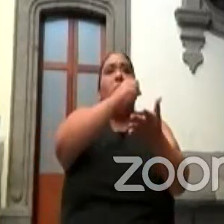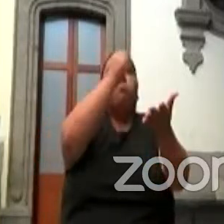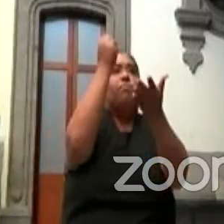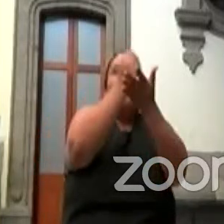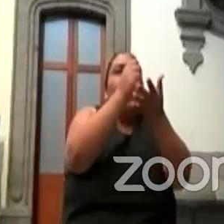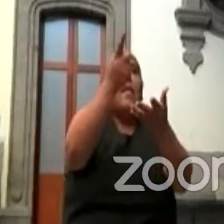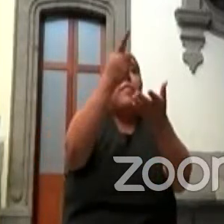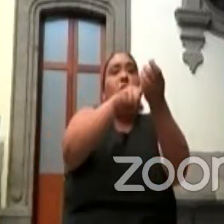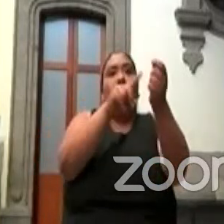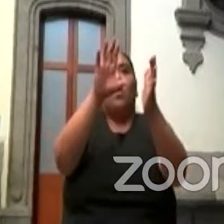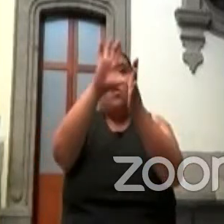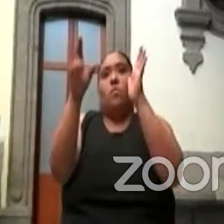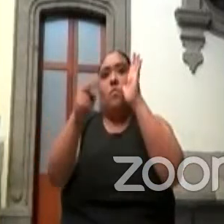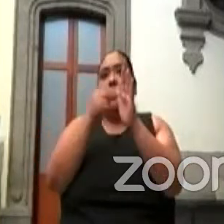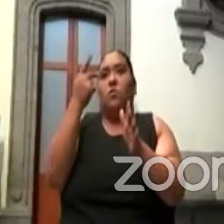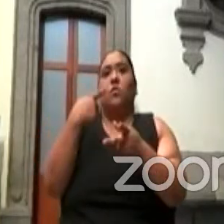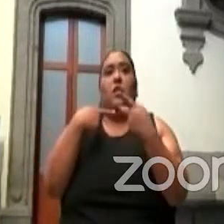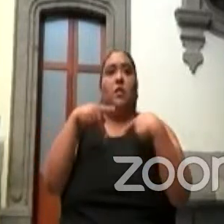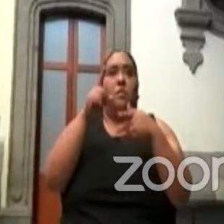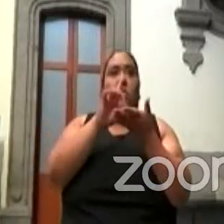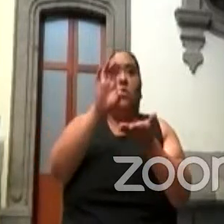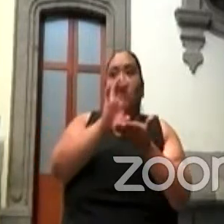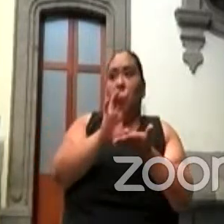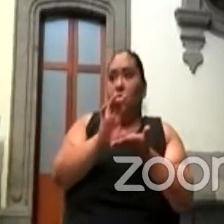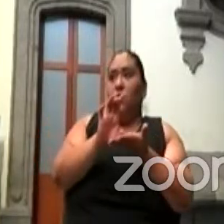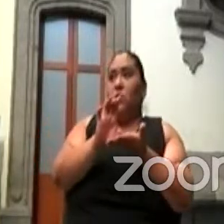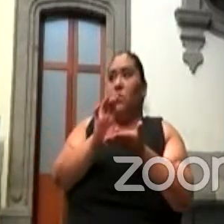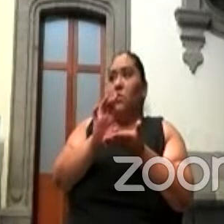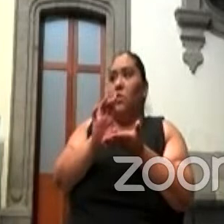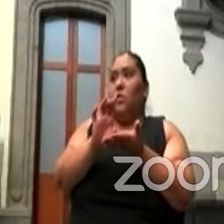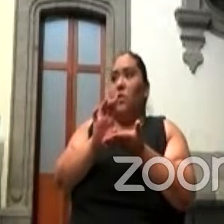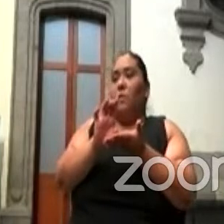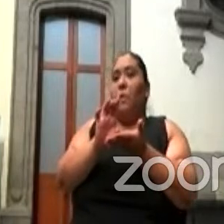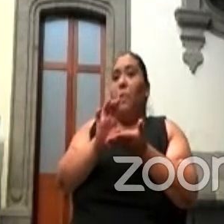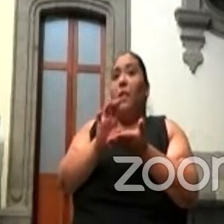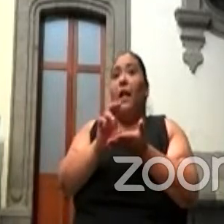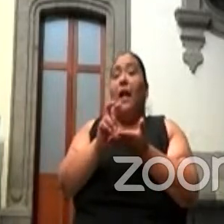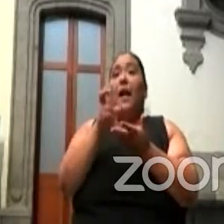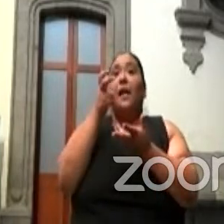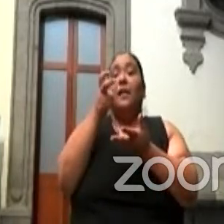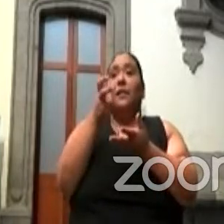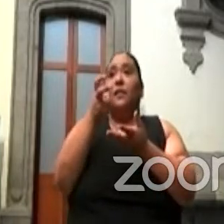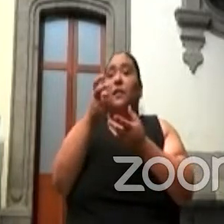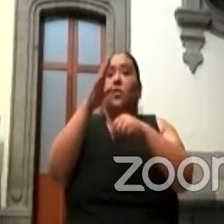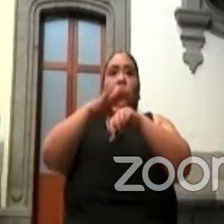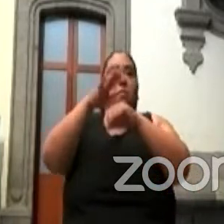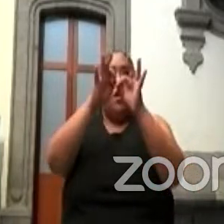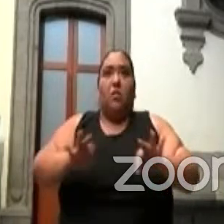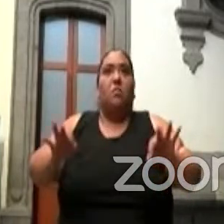la Convención de las Personas con Discapacidad, es un elemento indispensable